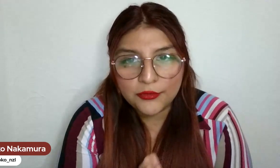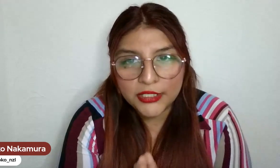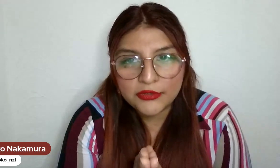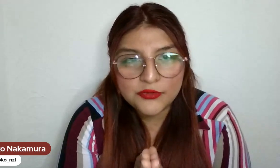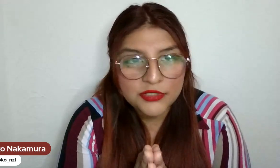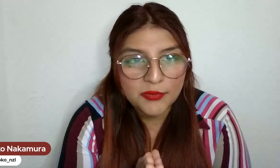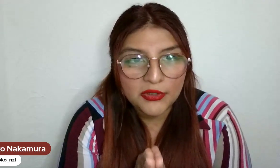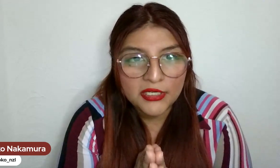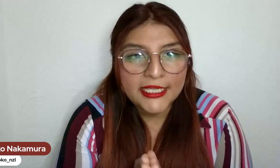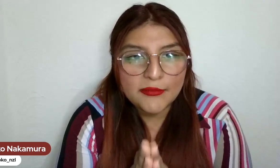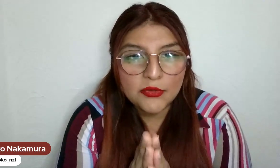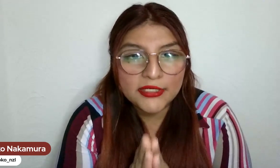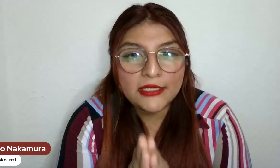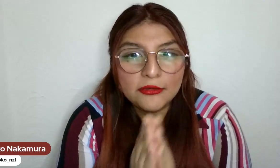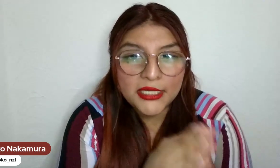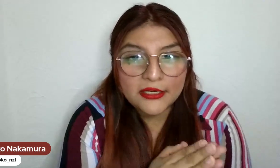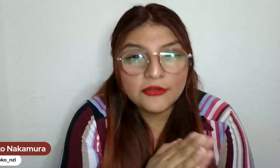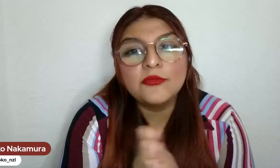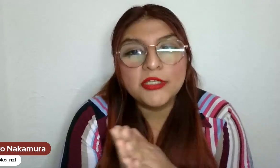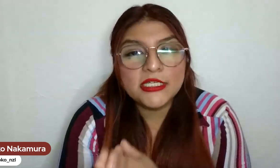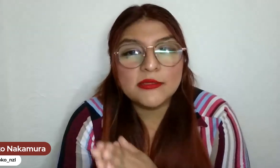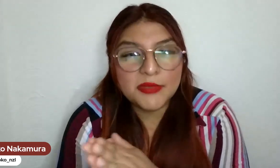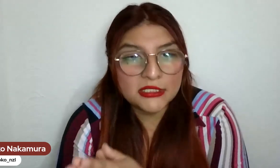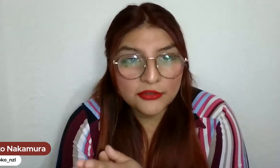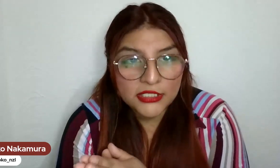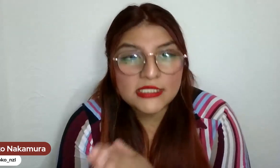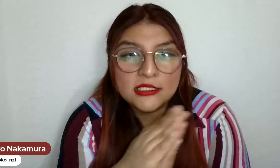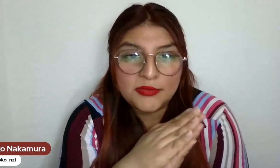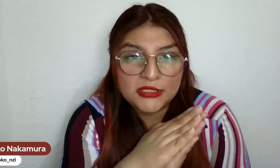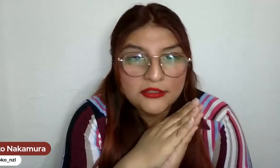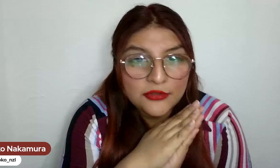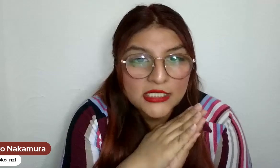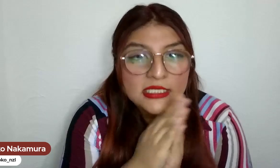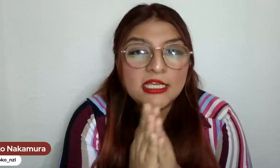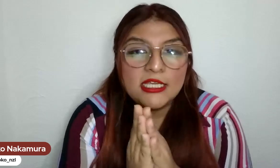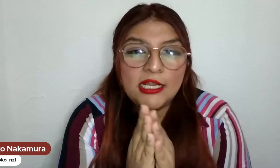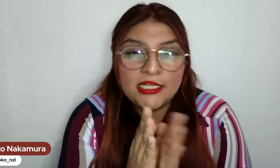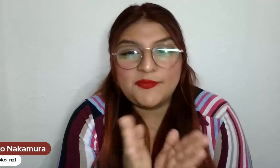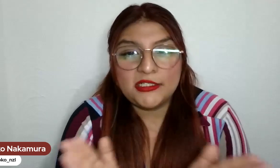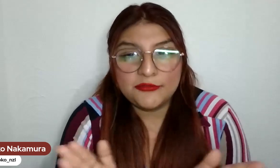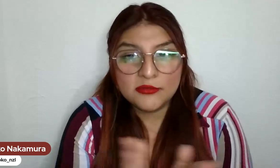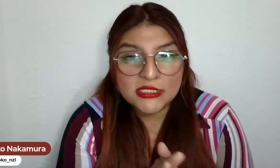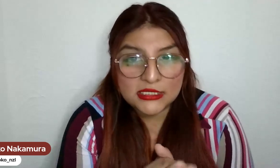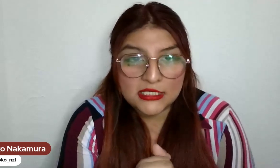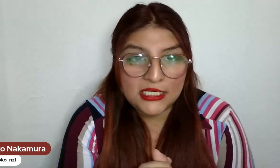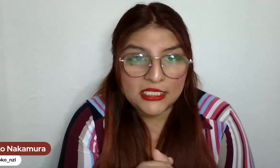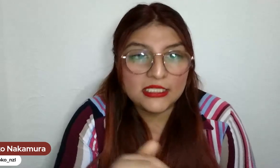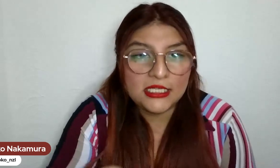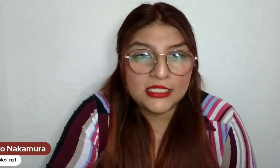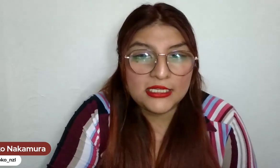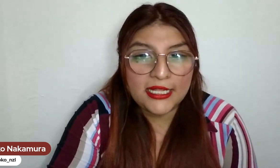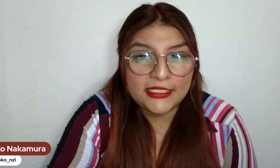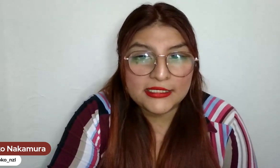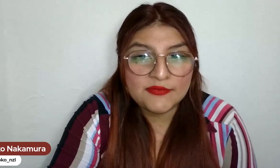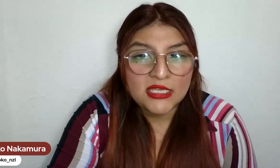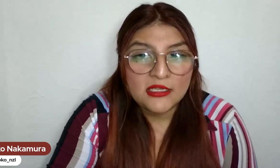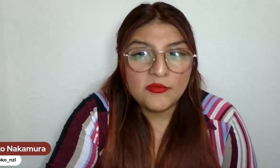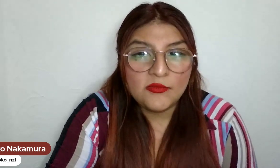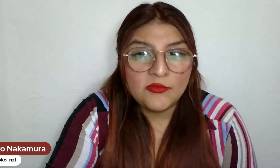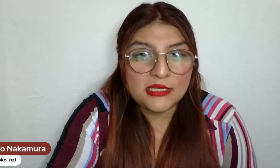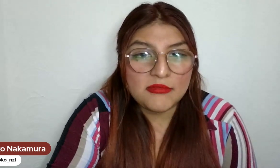lograr un acuerdo único en su tipo que involucre al gobierno comunidades repartidores y batidoras y a las plataformas eh